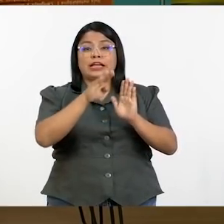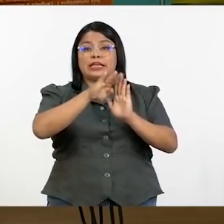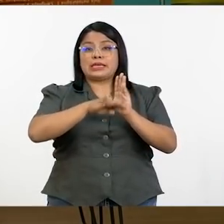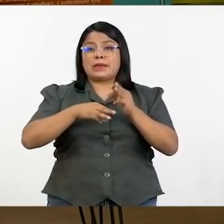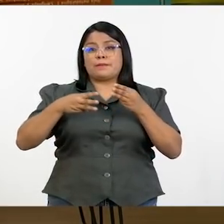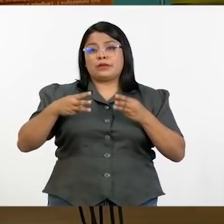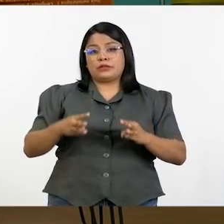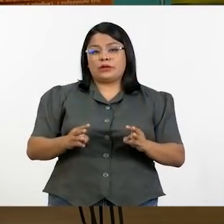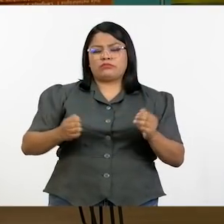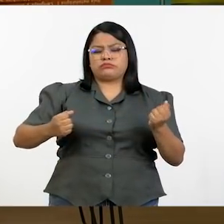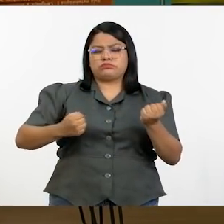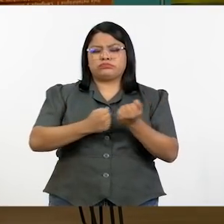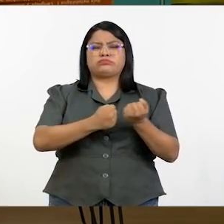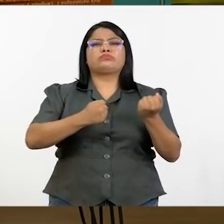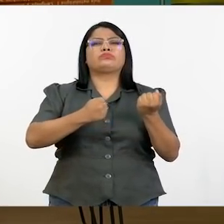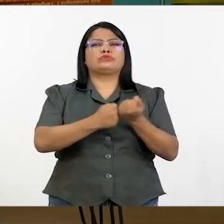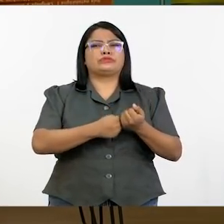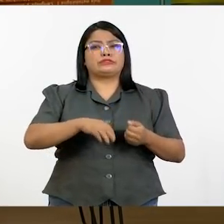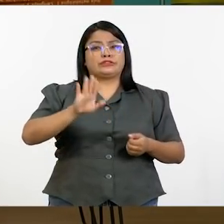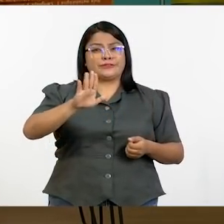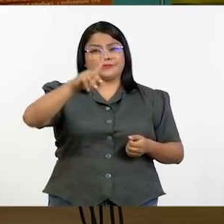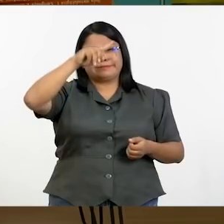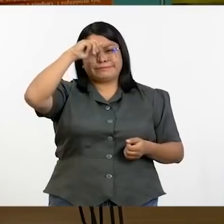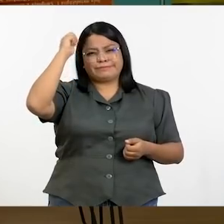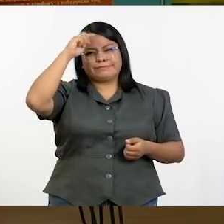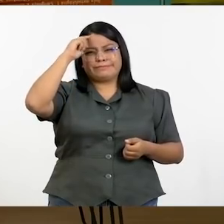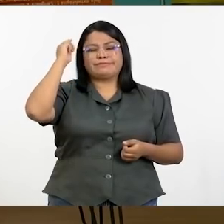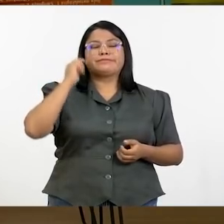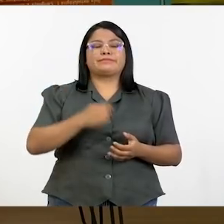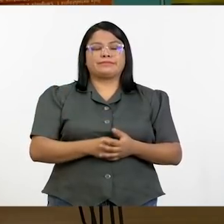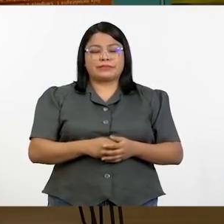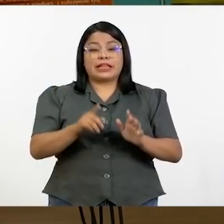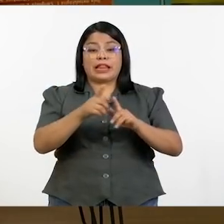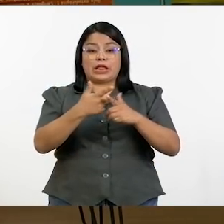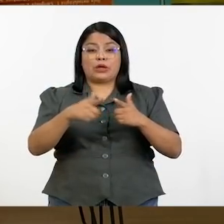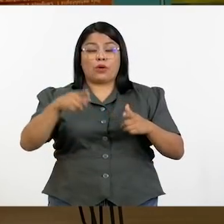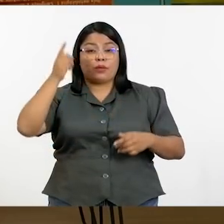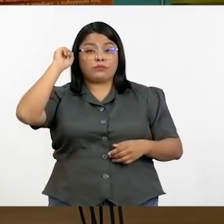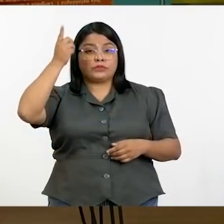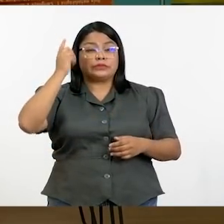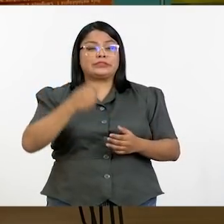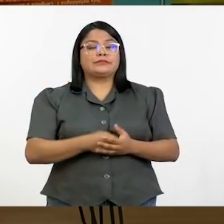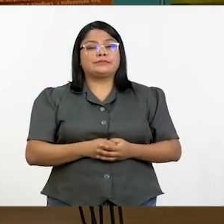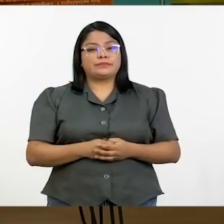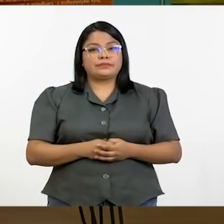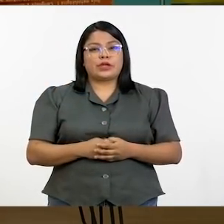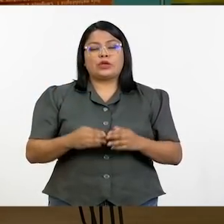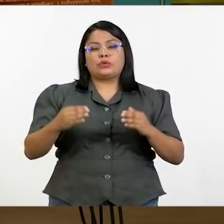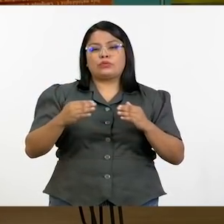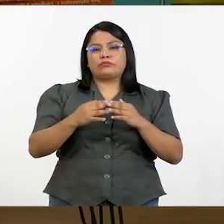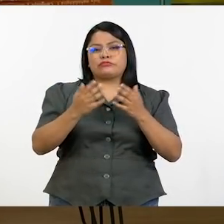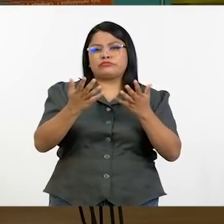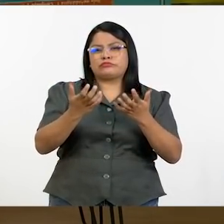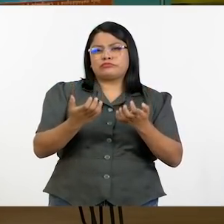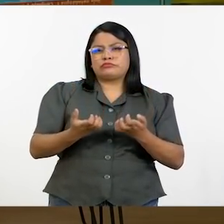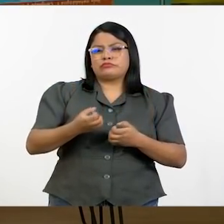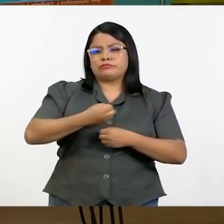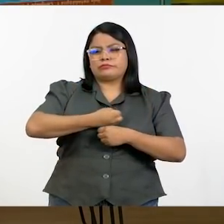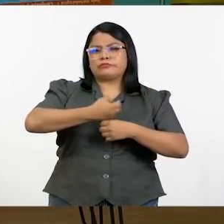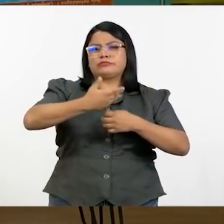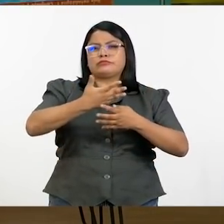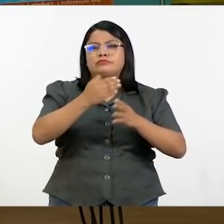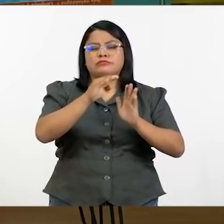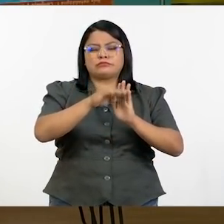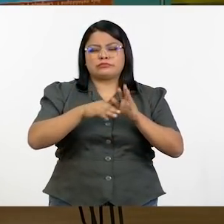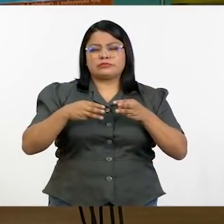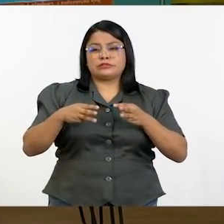guía metodológica para apoyar esta gran labor que realizan los docentes de lenguaje y literatura. Además, quiero decirte que